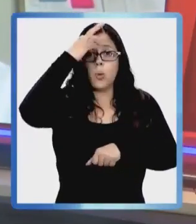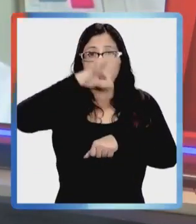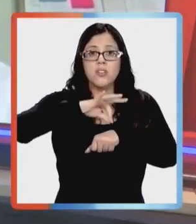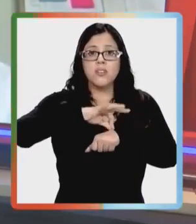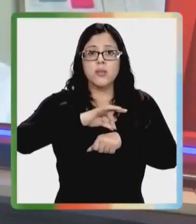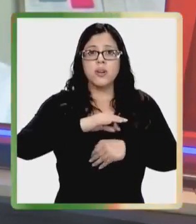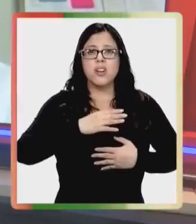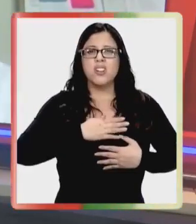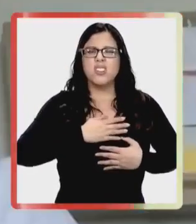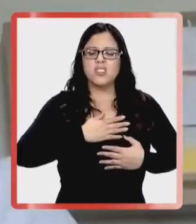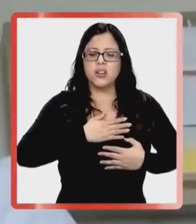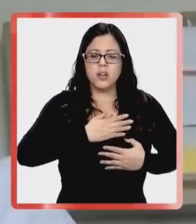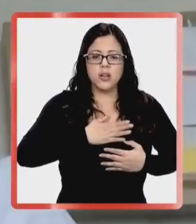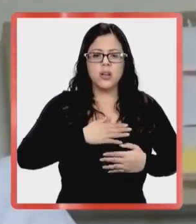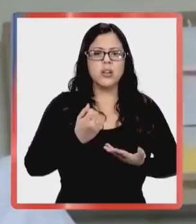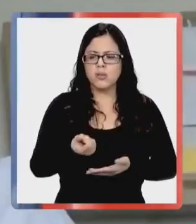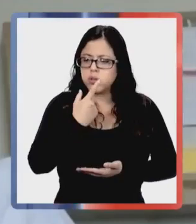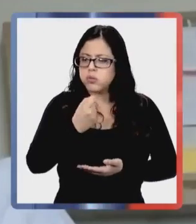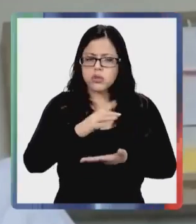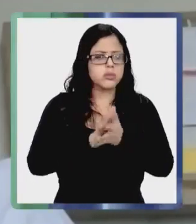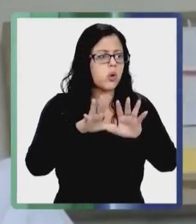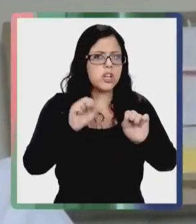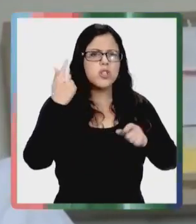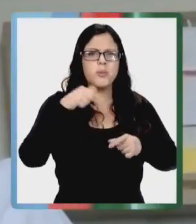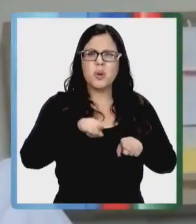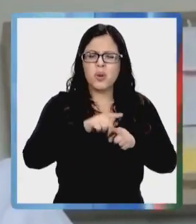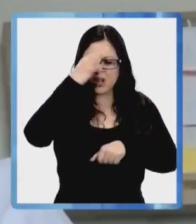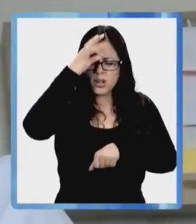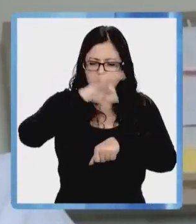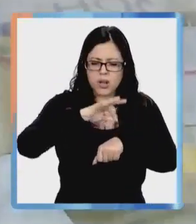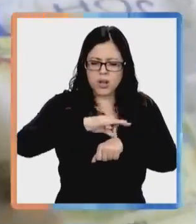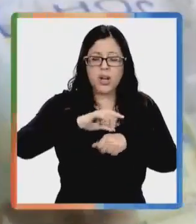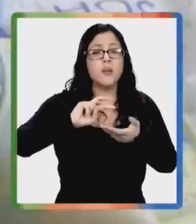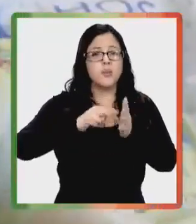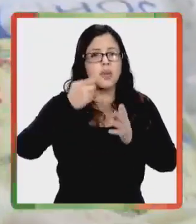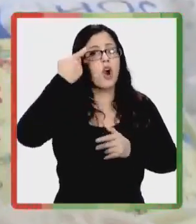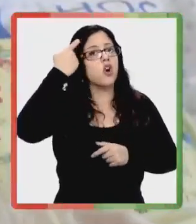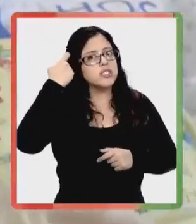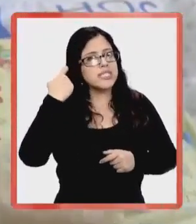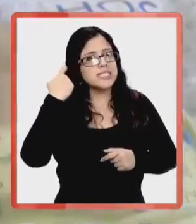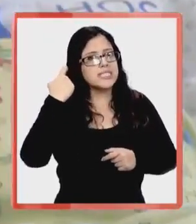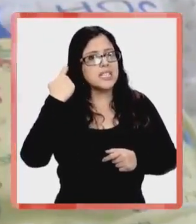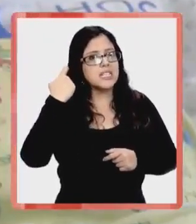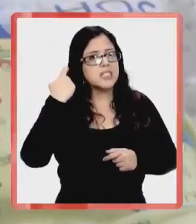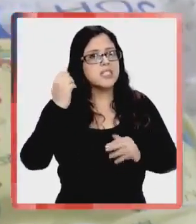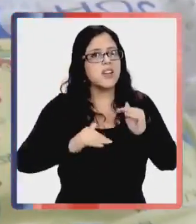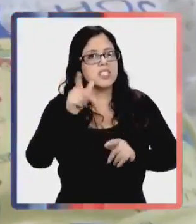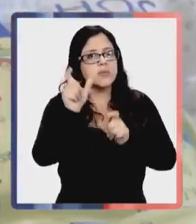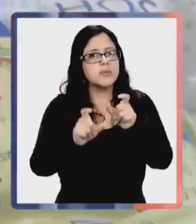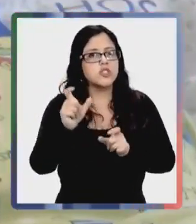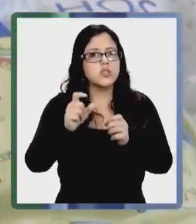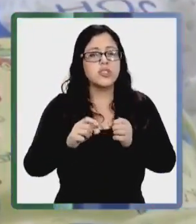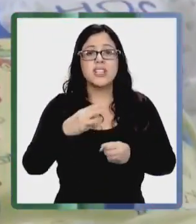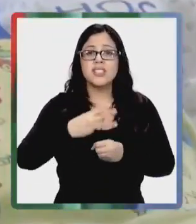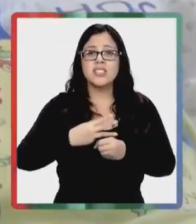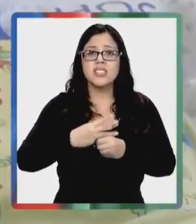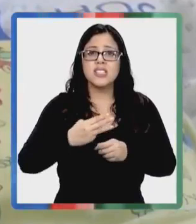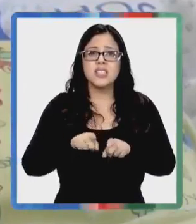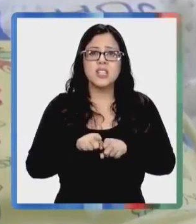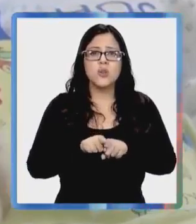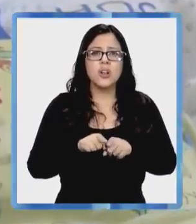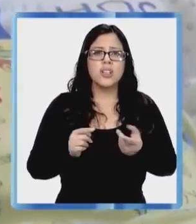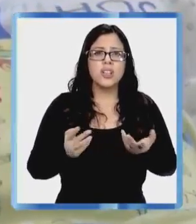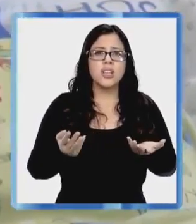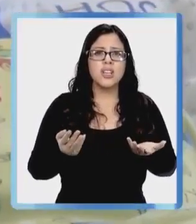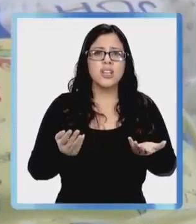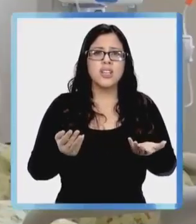cardiópata que se descompensó a pesar de tomar todos sus medicamentos. Alteración de conciencia. De repente el abuelito que se perdió, que empezó a